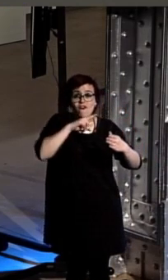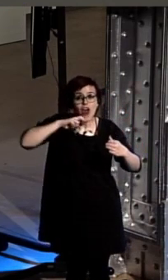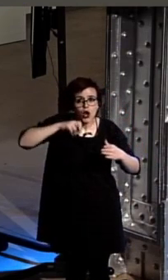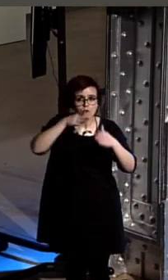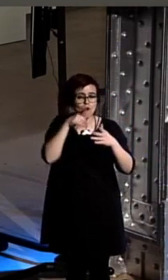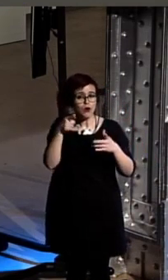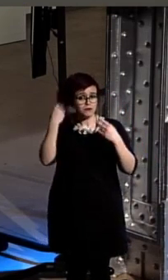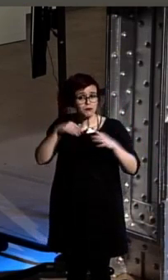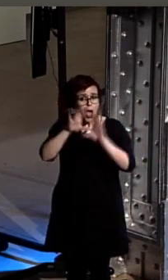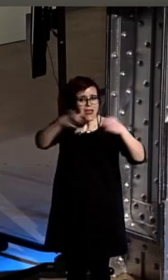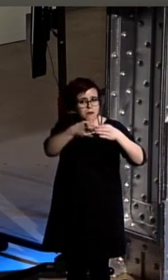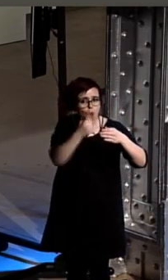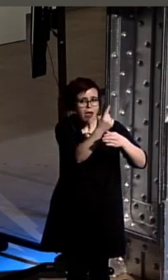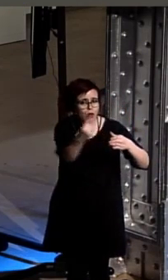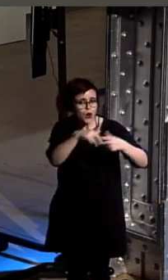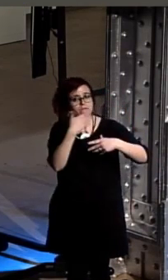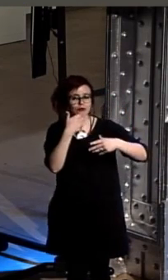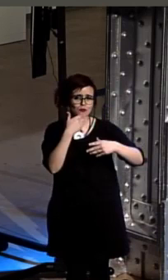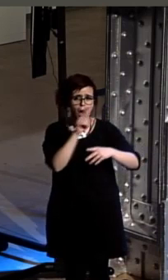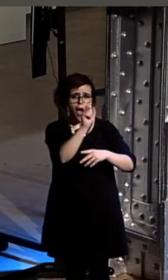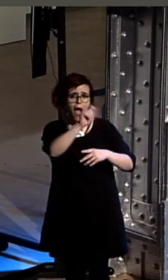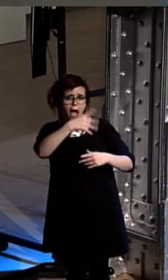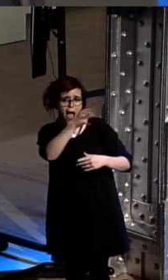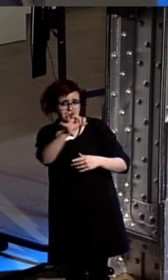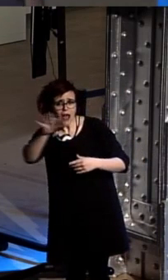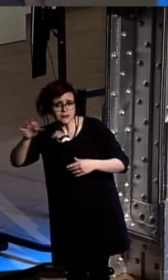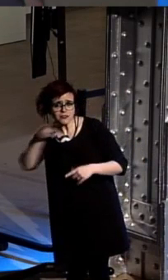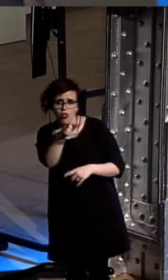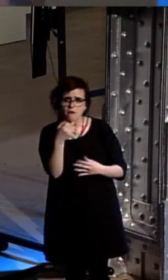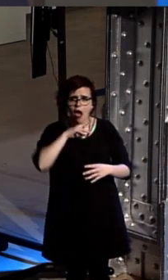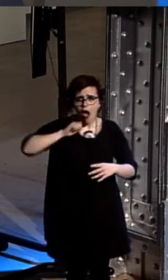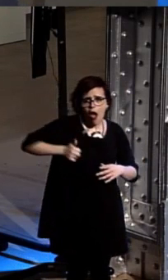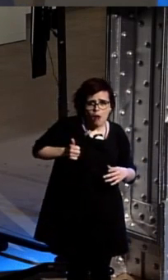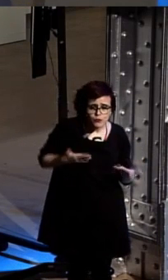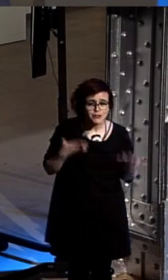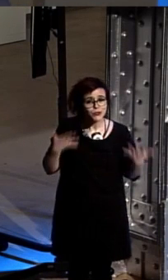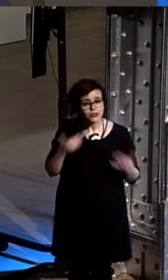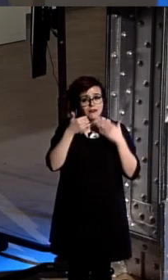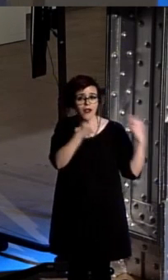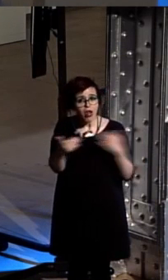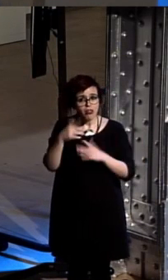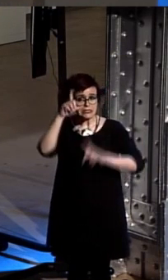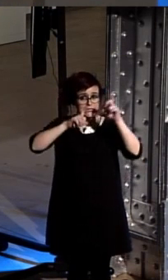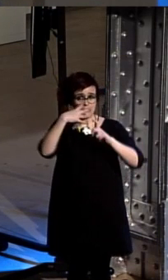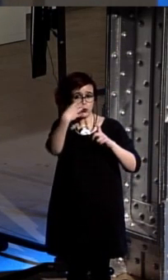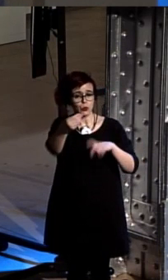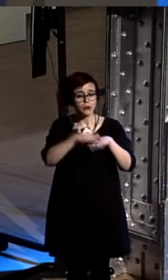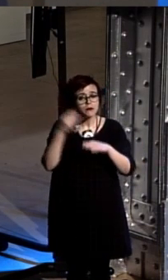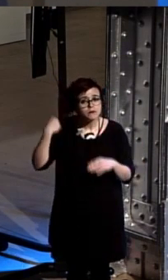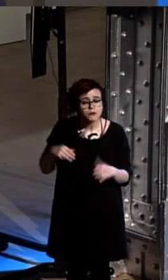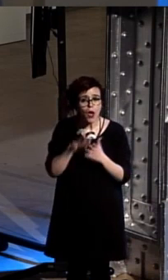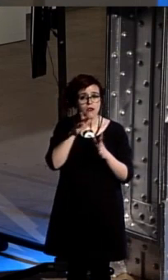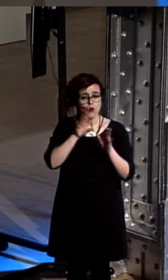los vestuarios, de hecho, de la sensación que hay ahí dentro. Bueno, pues esto es algo que sacamos de Pollack, que tiene un manual